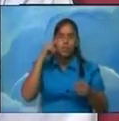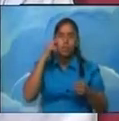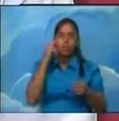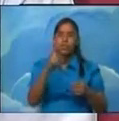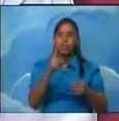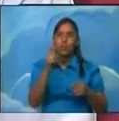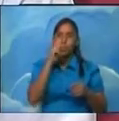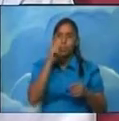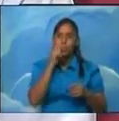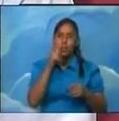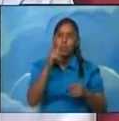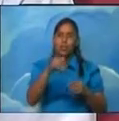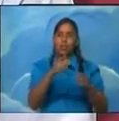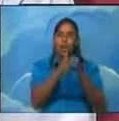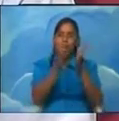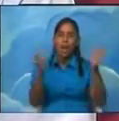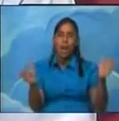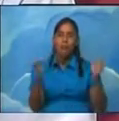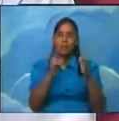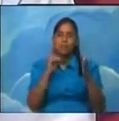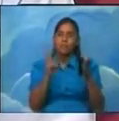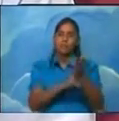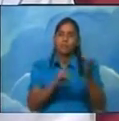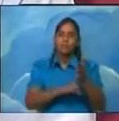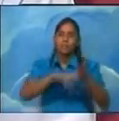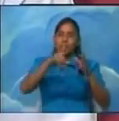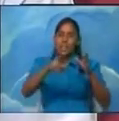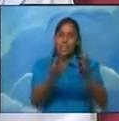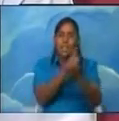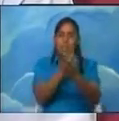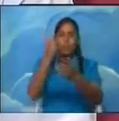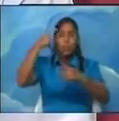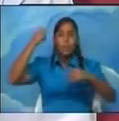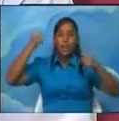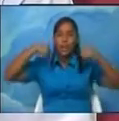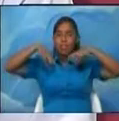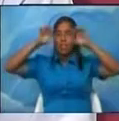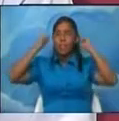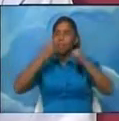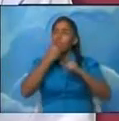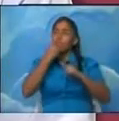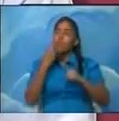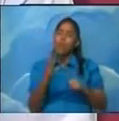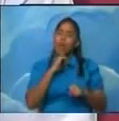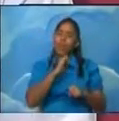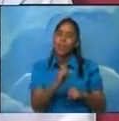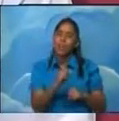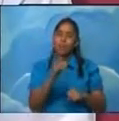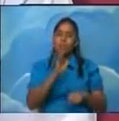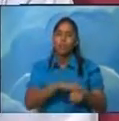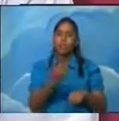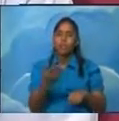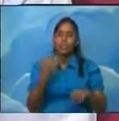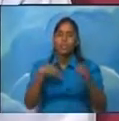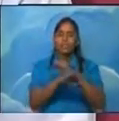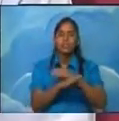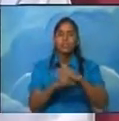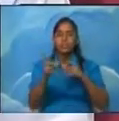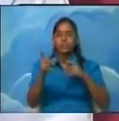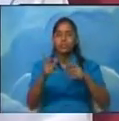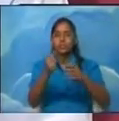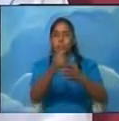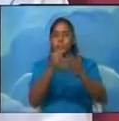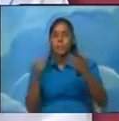hombres, nos abre, ¿verdad?, el entendimiento para entender qué buena era, hermano, porque el otro día yo fui a la panadería